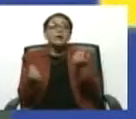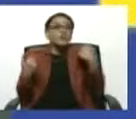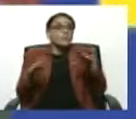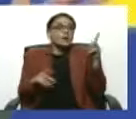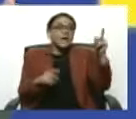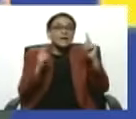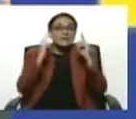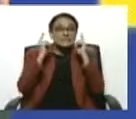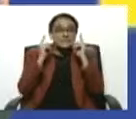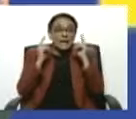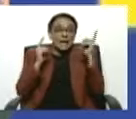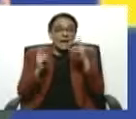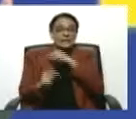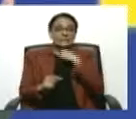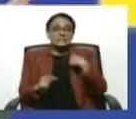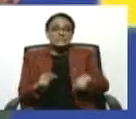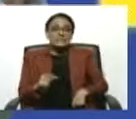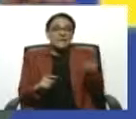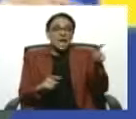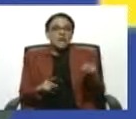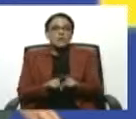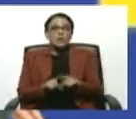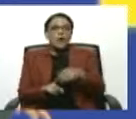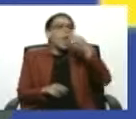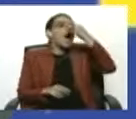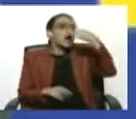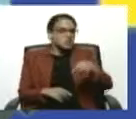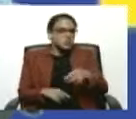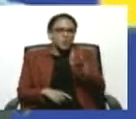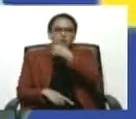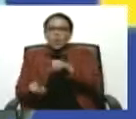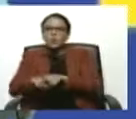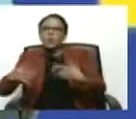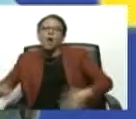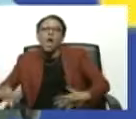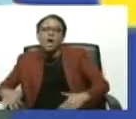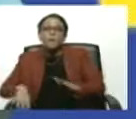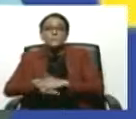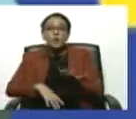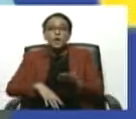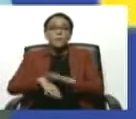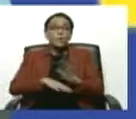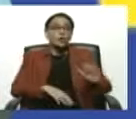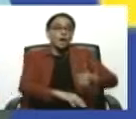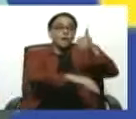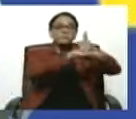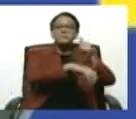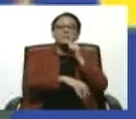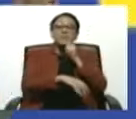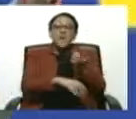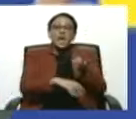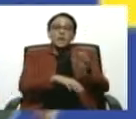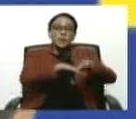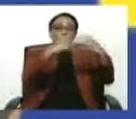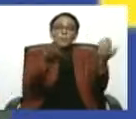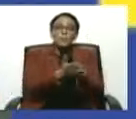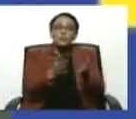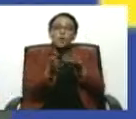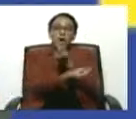China, temblaba la economía en el mundo. Porque China es hoy el líder de la economía mundial. Obviamente el